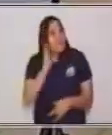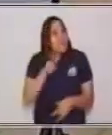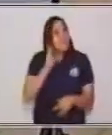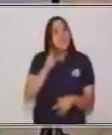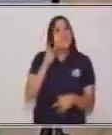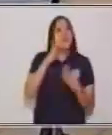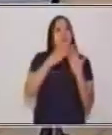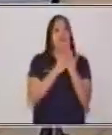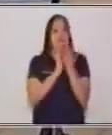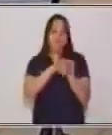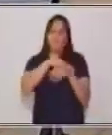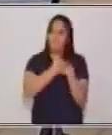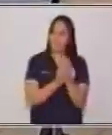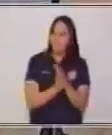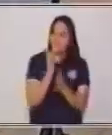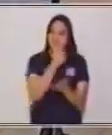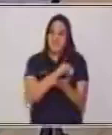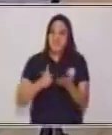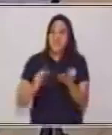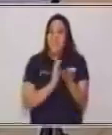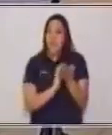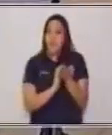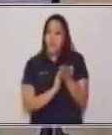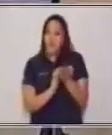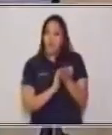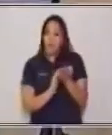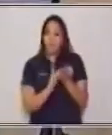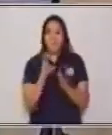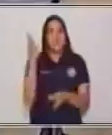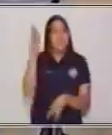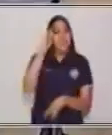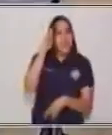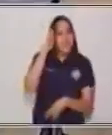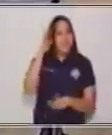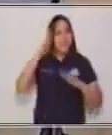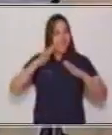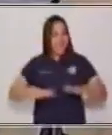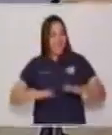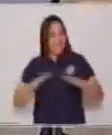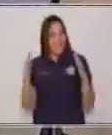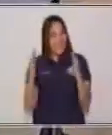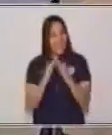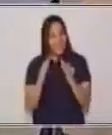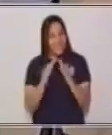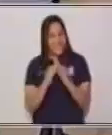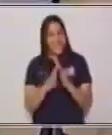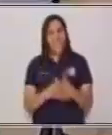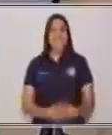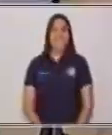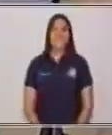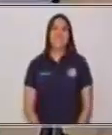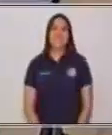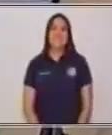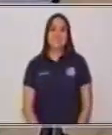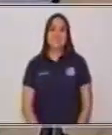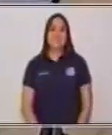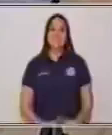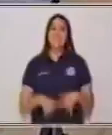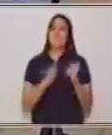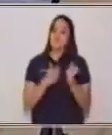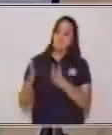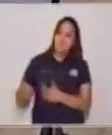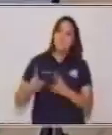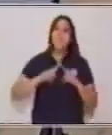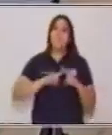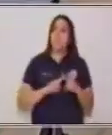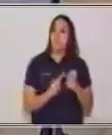manos constantemente con mucha agua y jabón y recuerda, quédate en casa. Vamos a